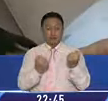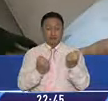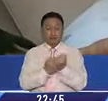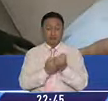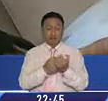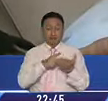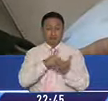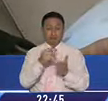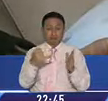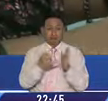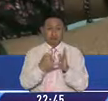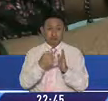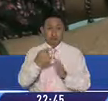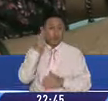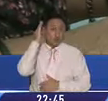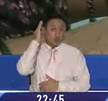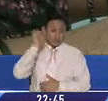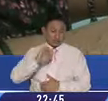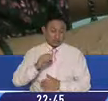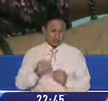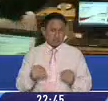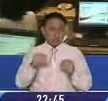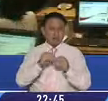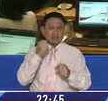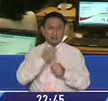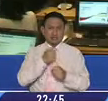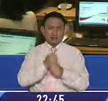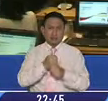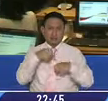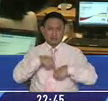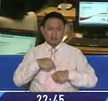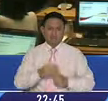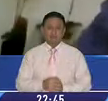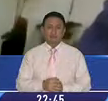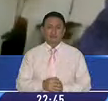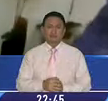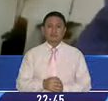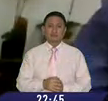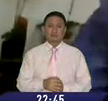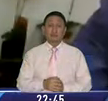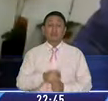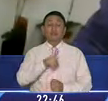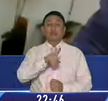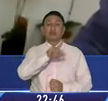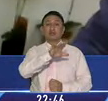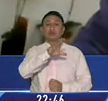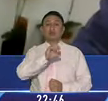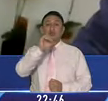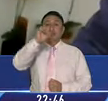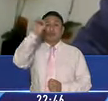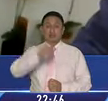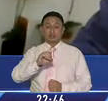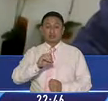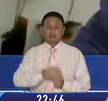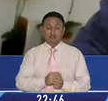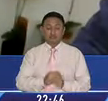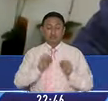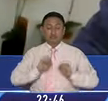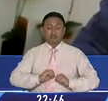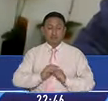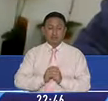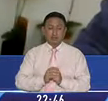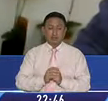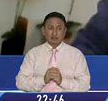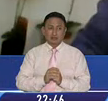tributarios para que las mujeres del país tengan una mayor participación en el campo laboral. Un 150% de deducibilidad adicional por